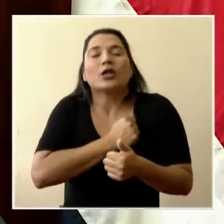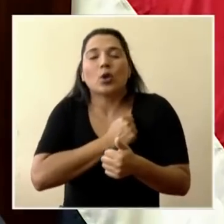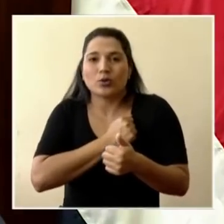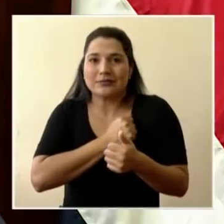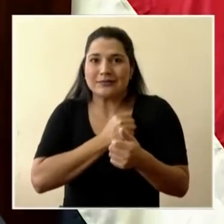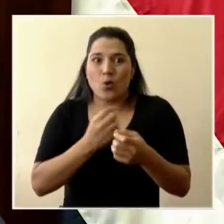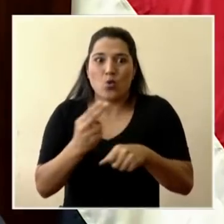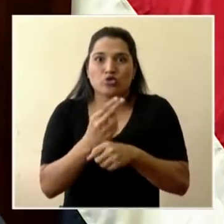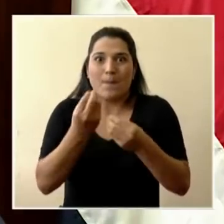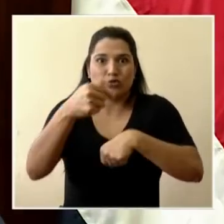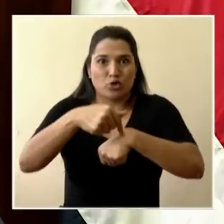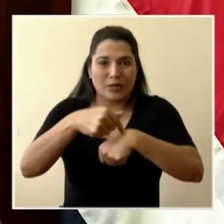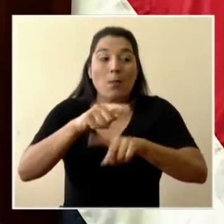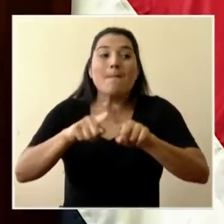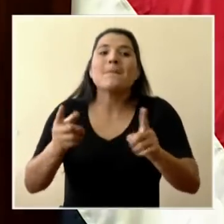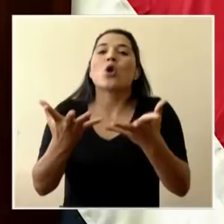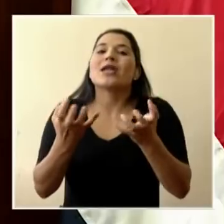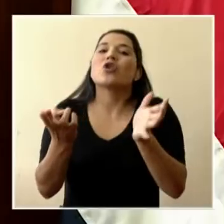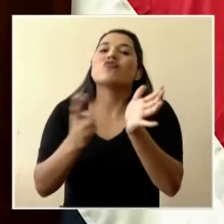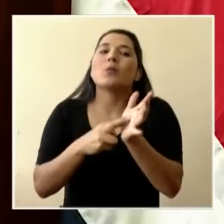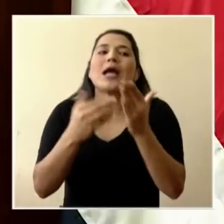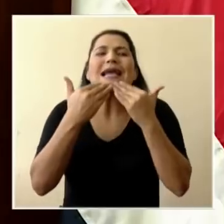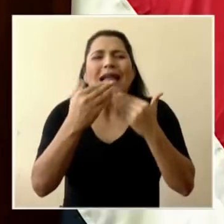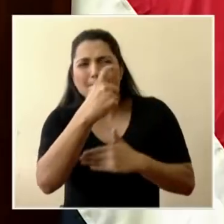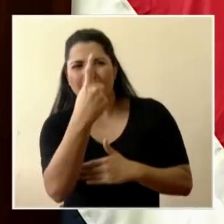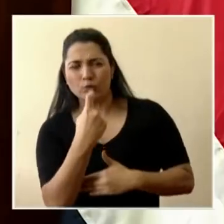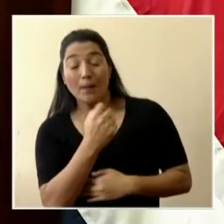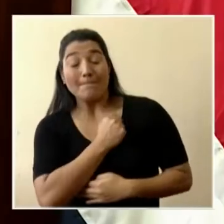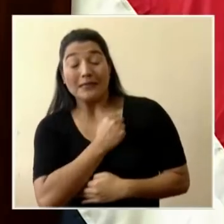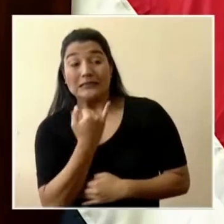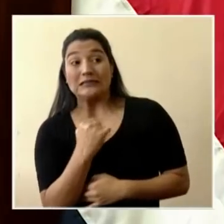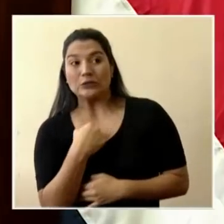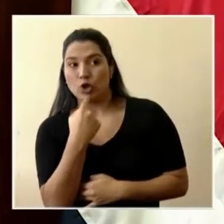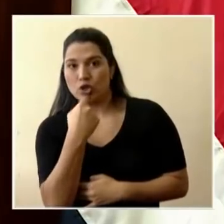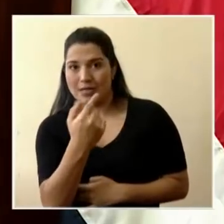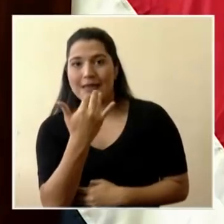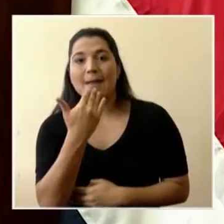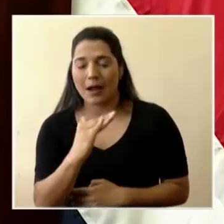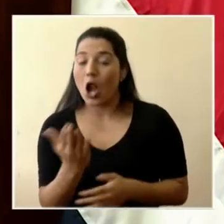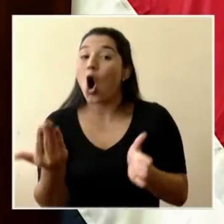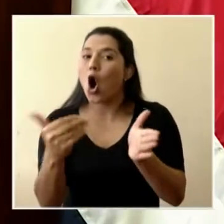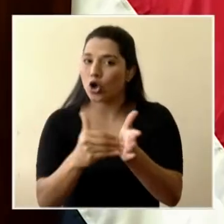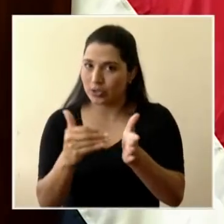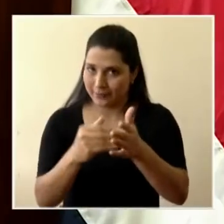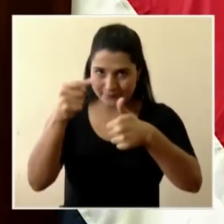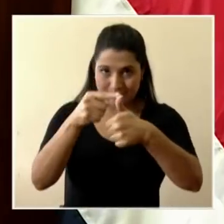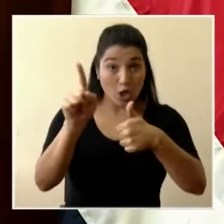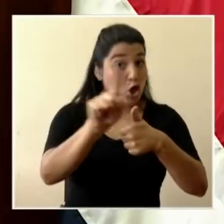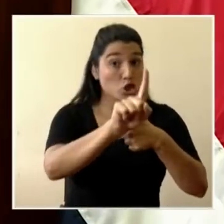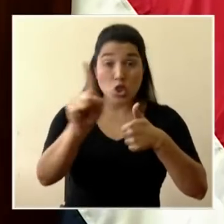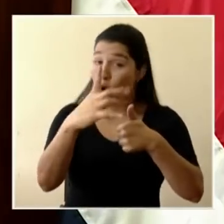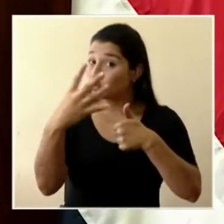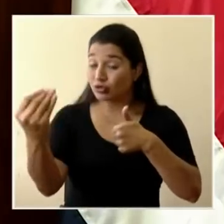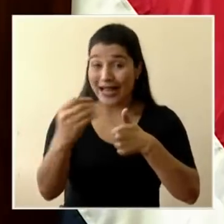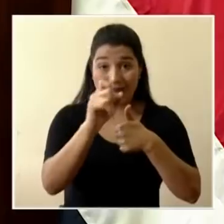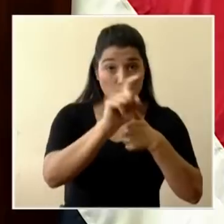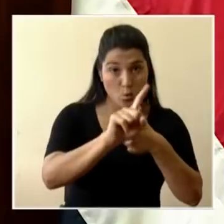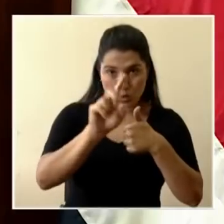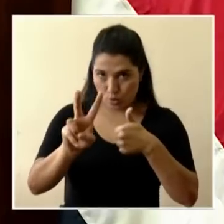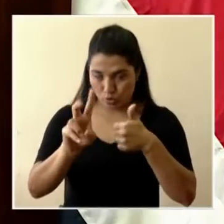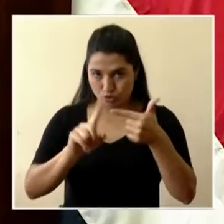todo completamente. Y muchas gracias a la persona que consultó y me disculpo si fue que lo dije mal. Lunes no circulan placas 1 y